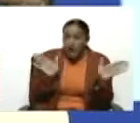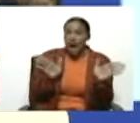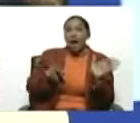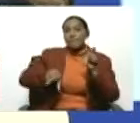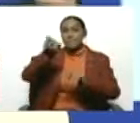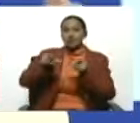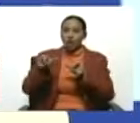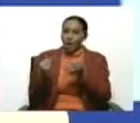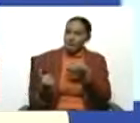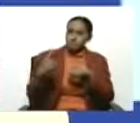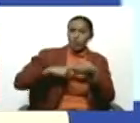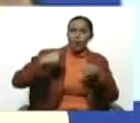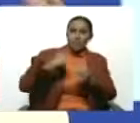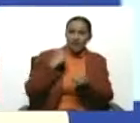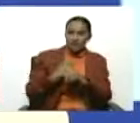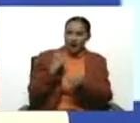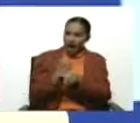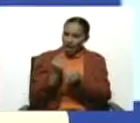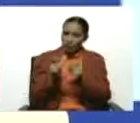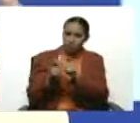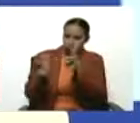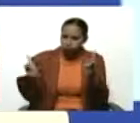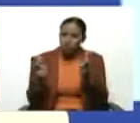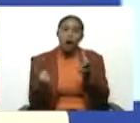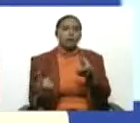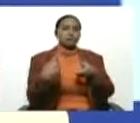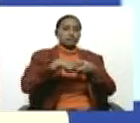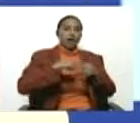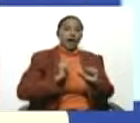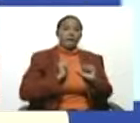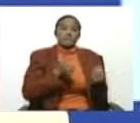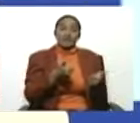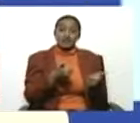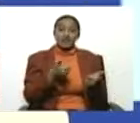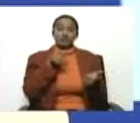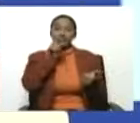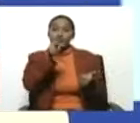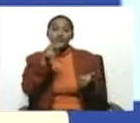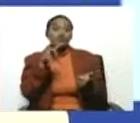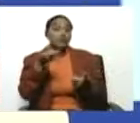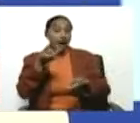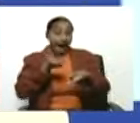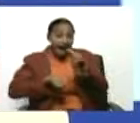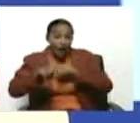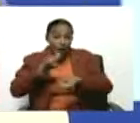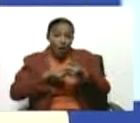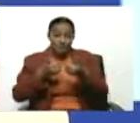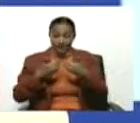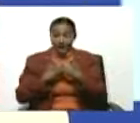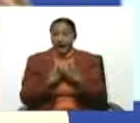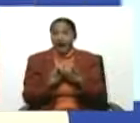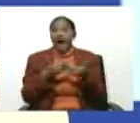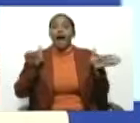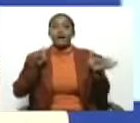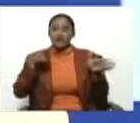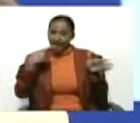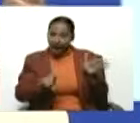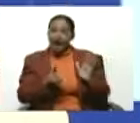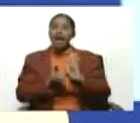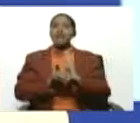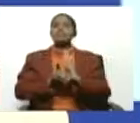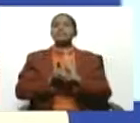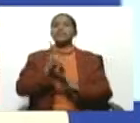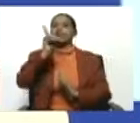tu economía comienzas a tener una mayor escala de industrias que se desarrollan